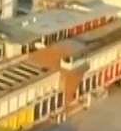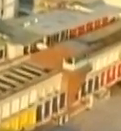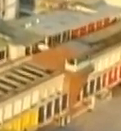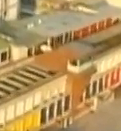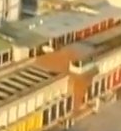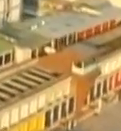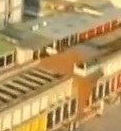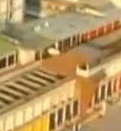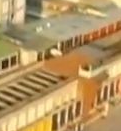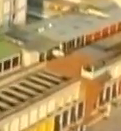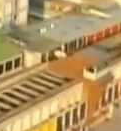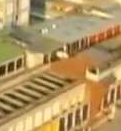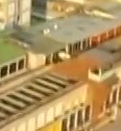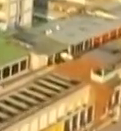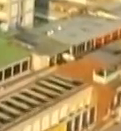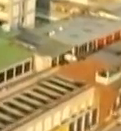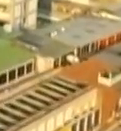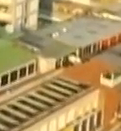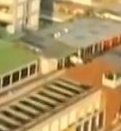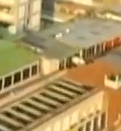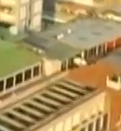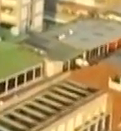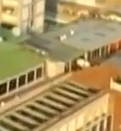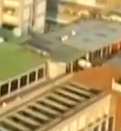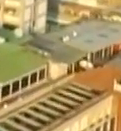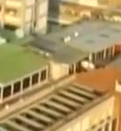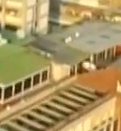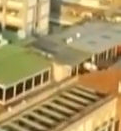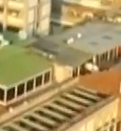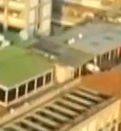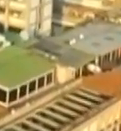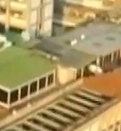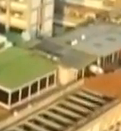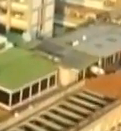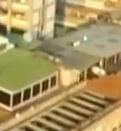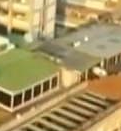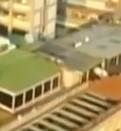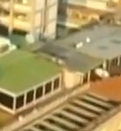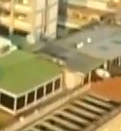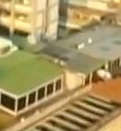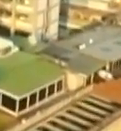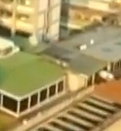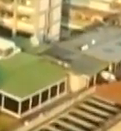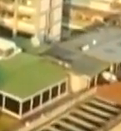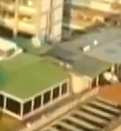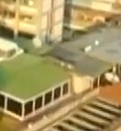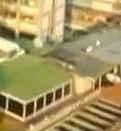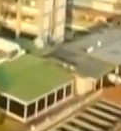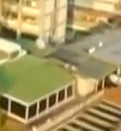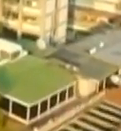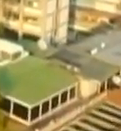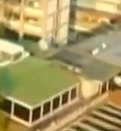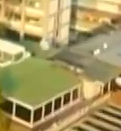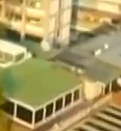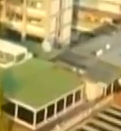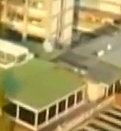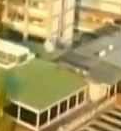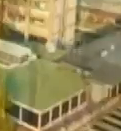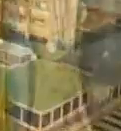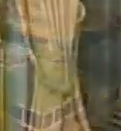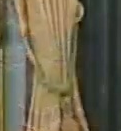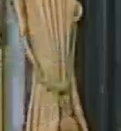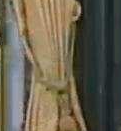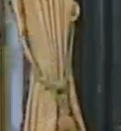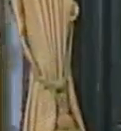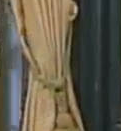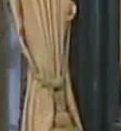Iniciamos esta transmisión desde el Salón Simón Bolívar del Palacio de Miraflores, donde tendrá lugar en breves minutos